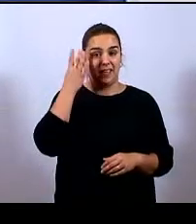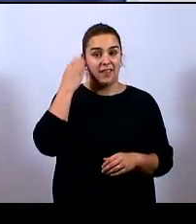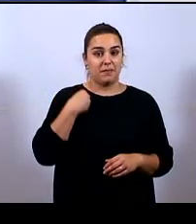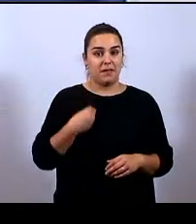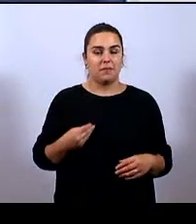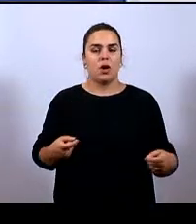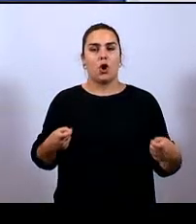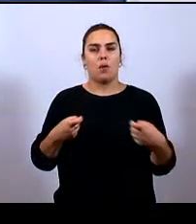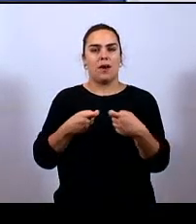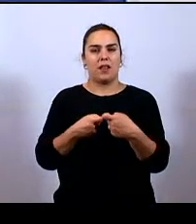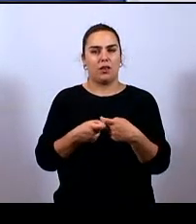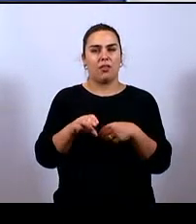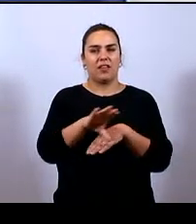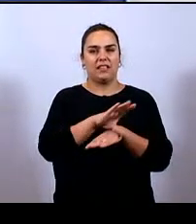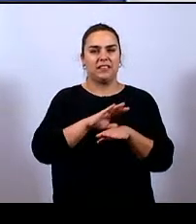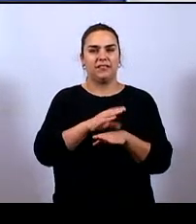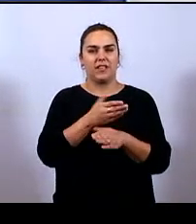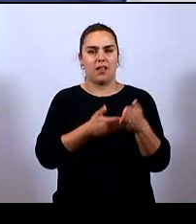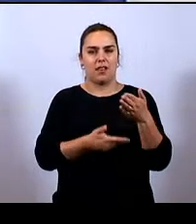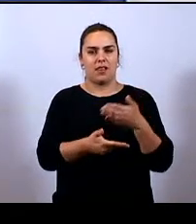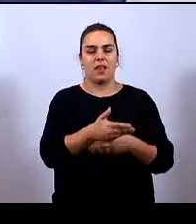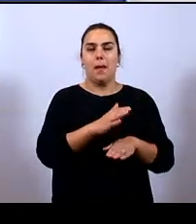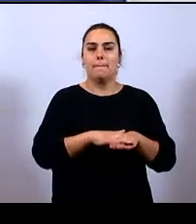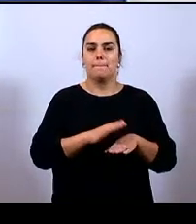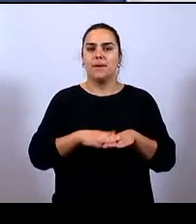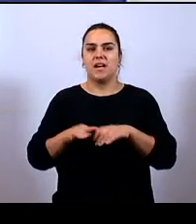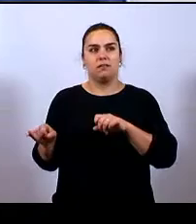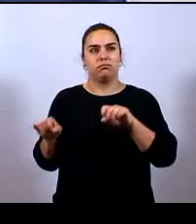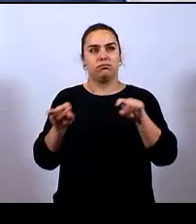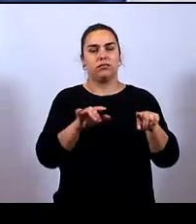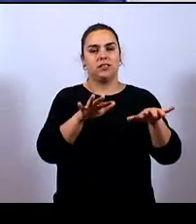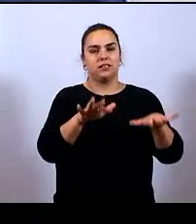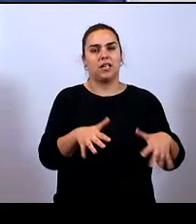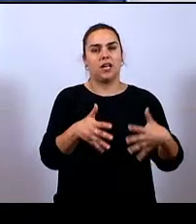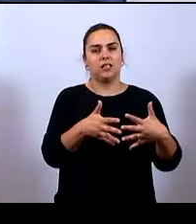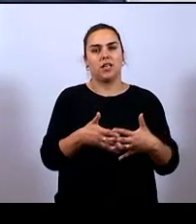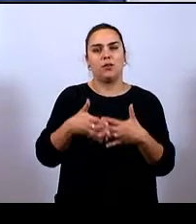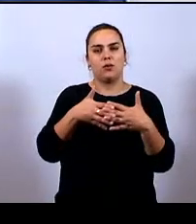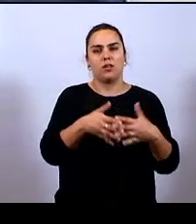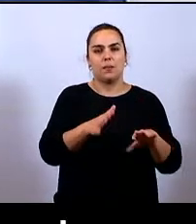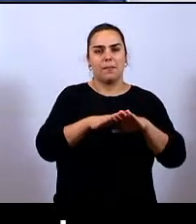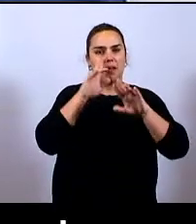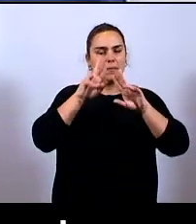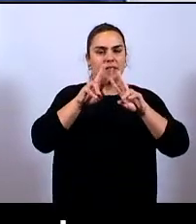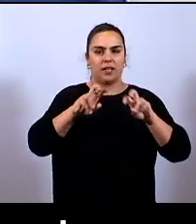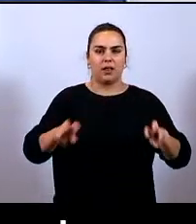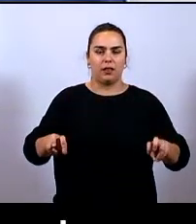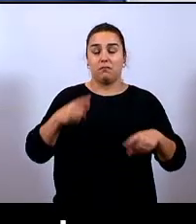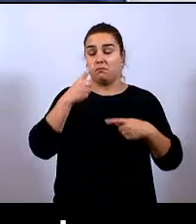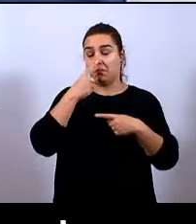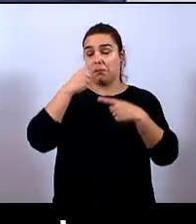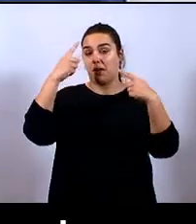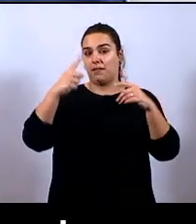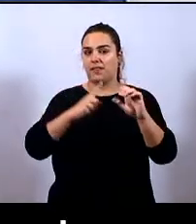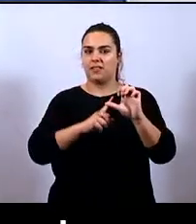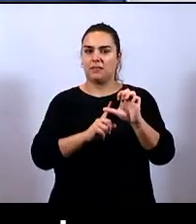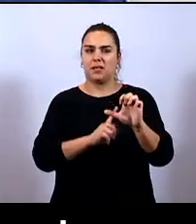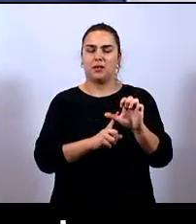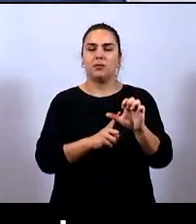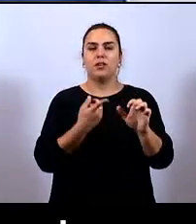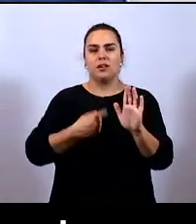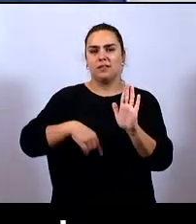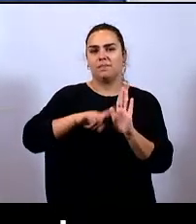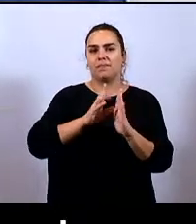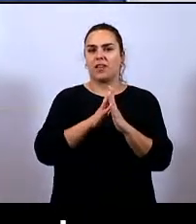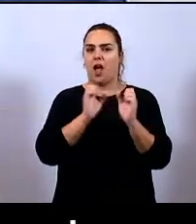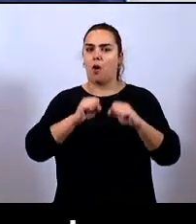de cooperación científica para hacer posible estancias de investigación en Estados Unidos. Es la primera vez que Extremadura suscribe este